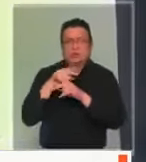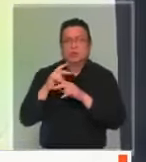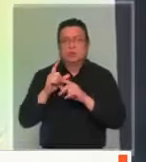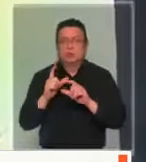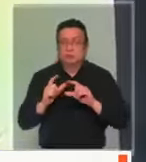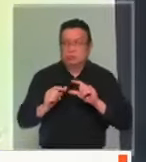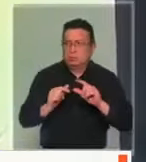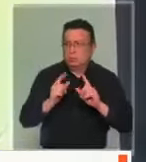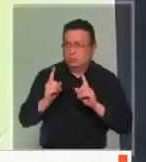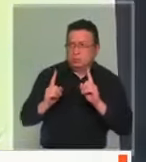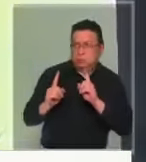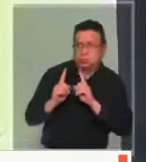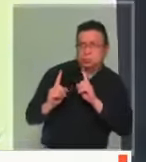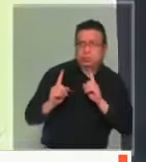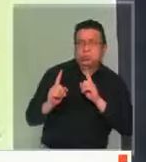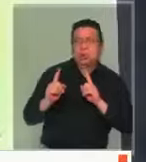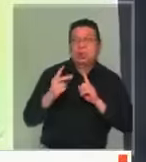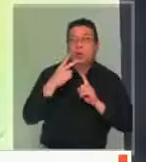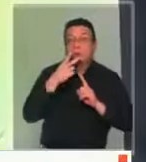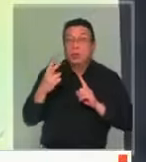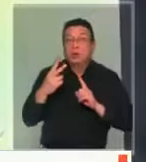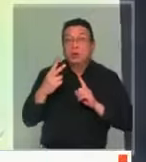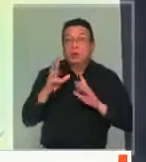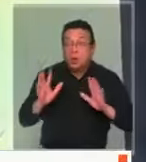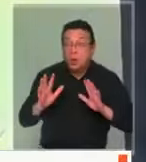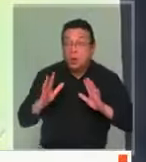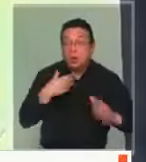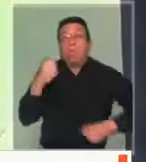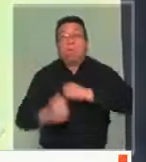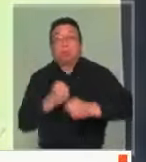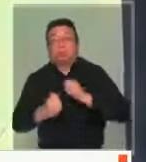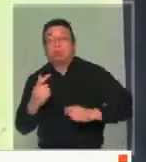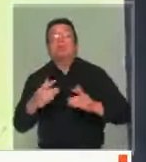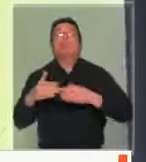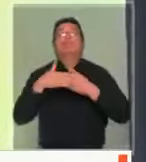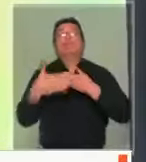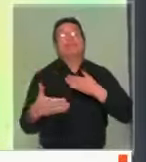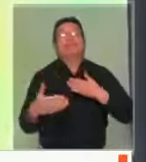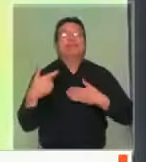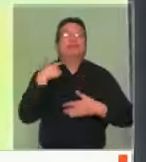inmediato de su vehículo. Miró, hizo una pausa, pero ya era tarde.